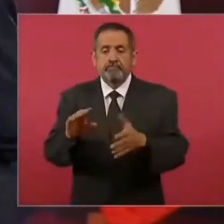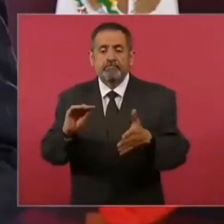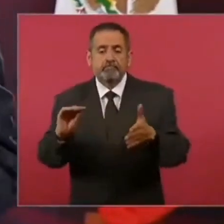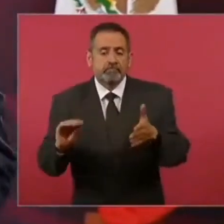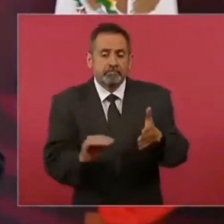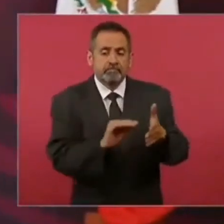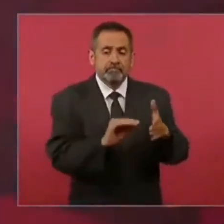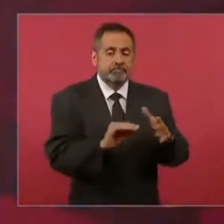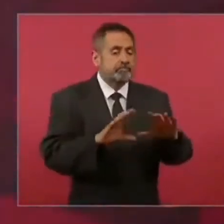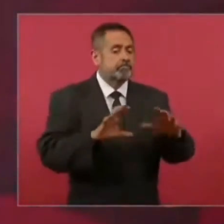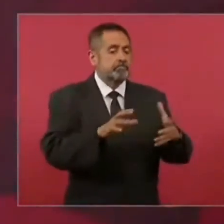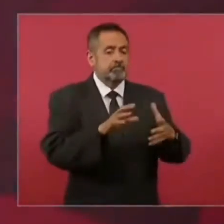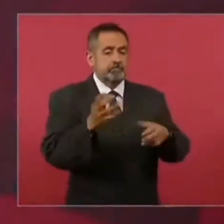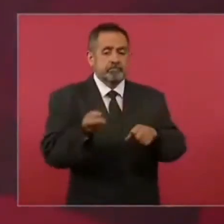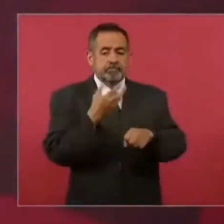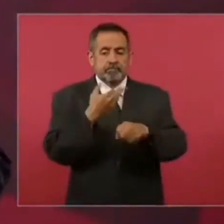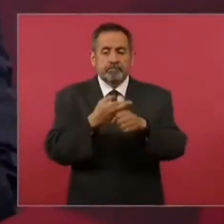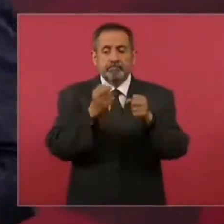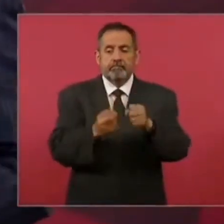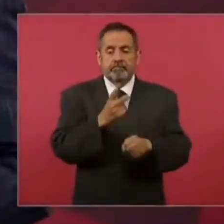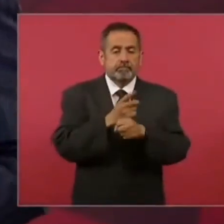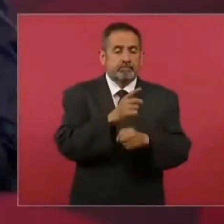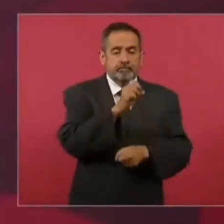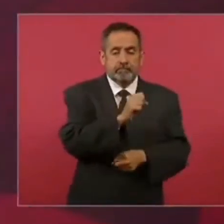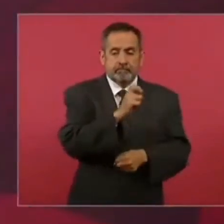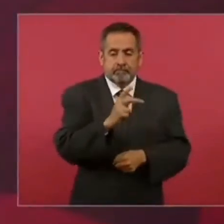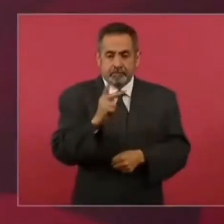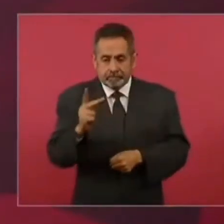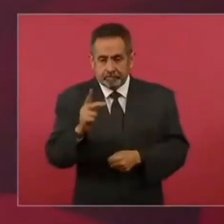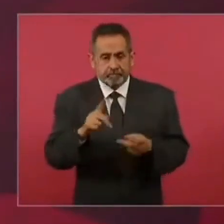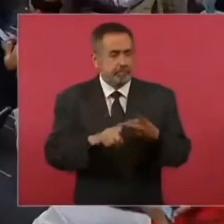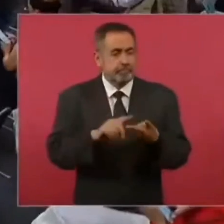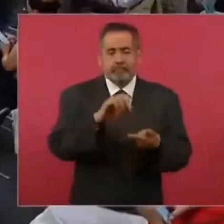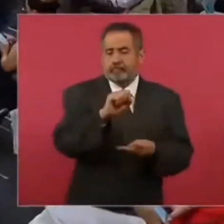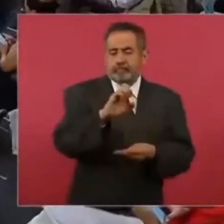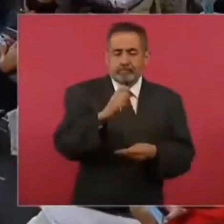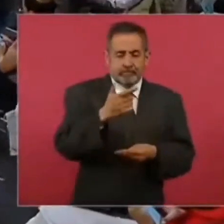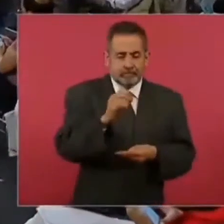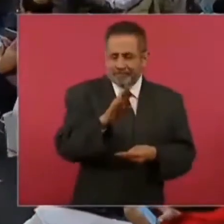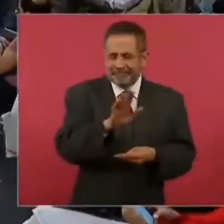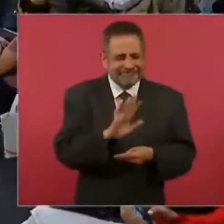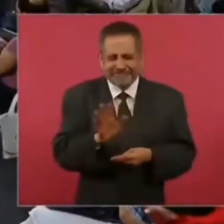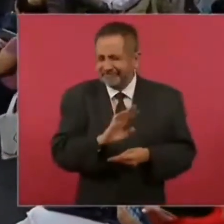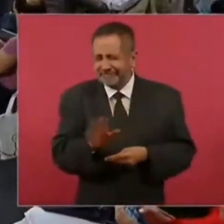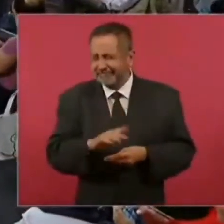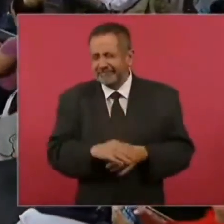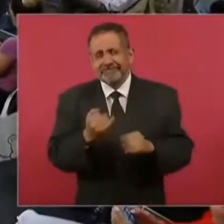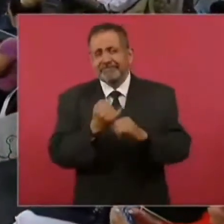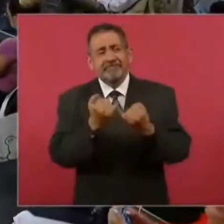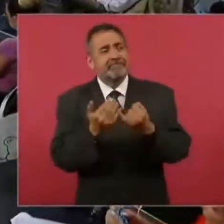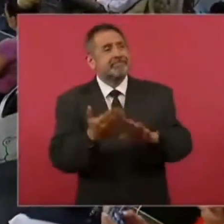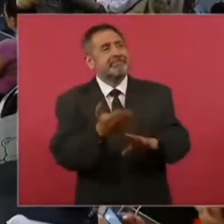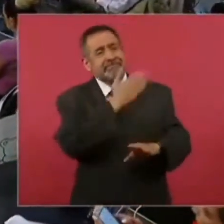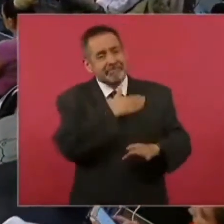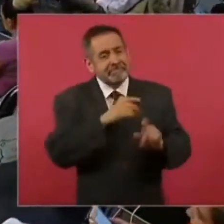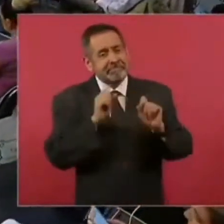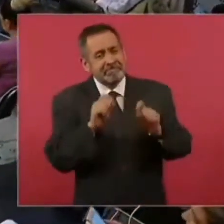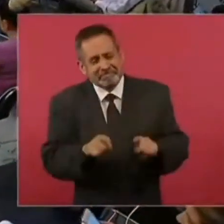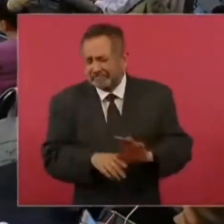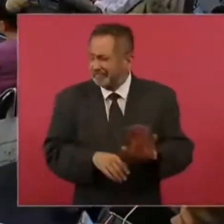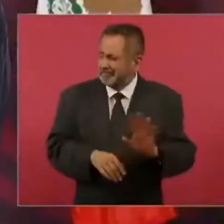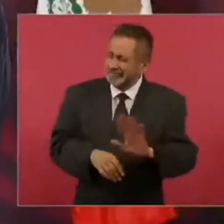quede en la Secretaría de Seguridad Pública, ni en Gobernación, como estaba.